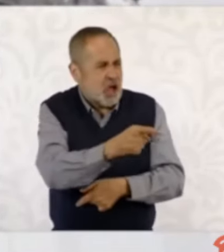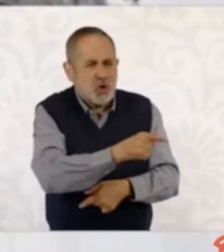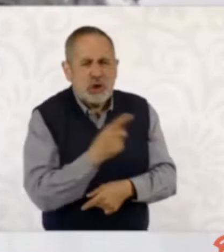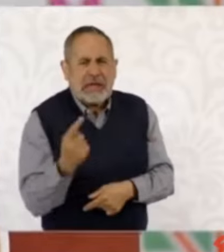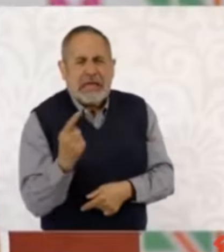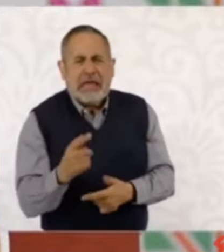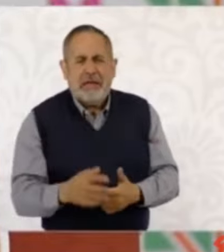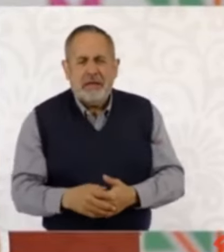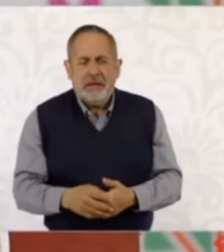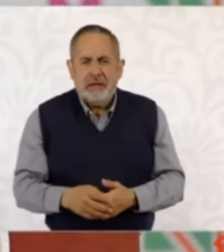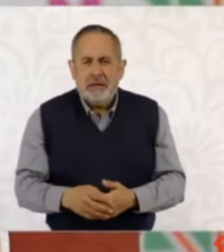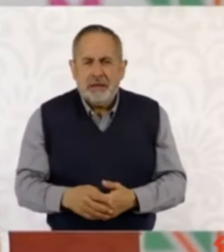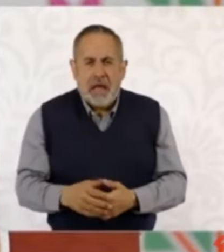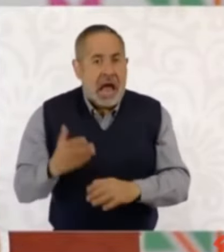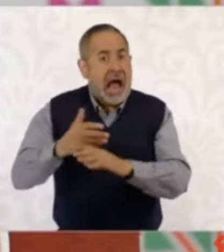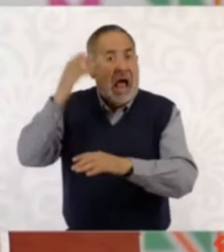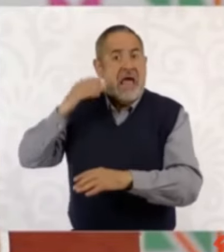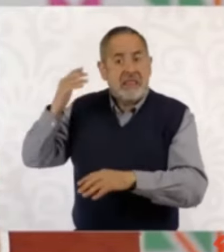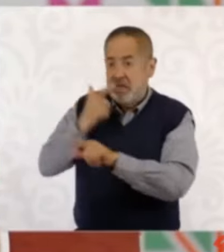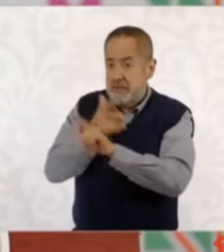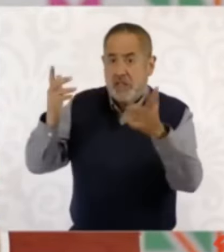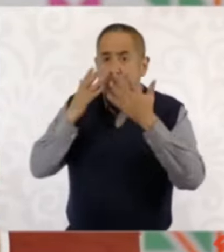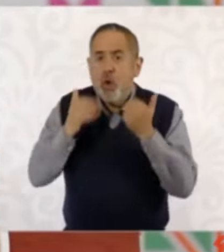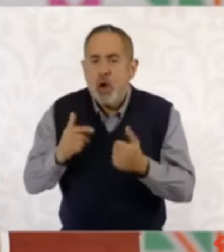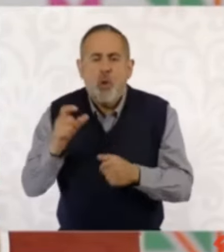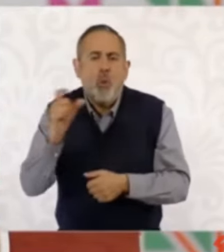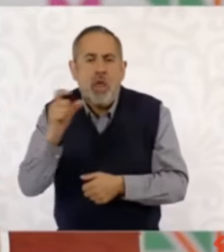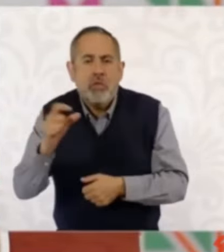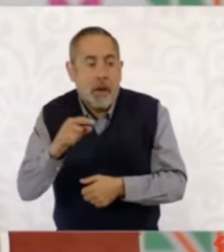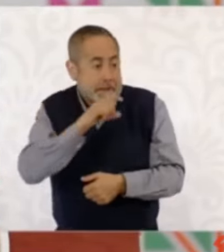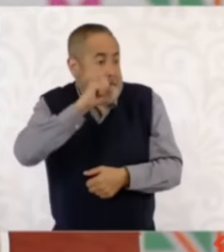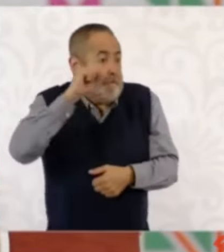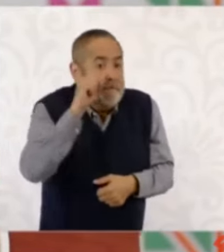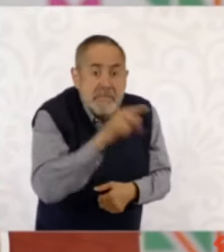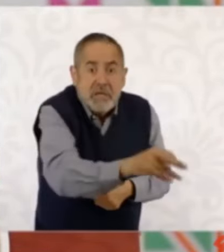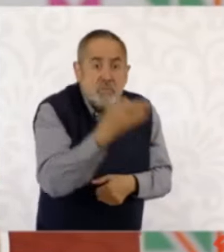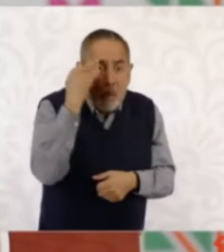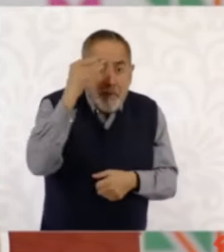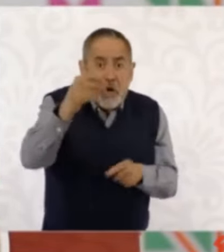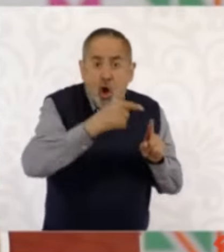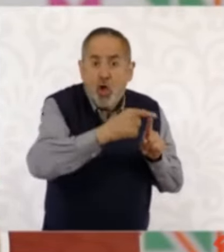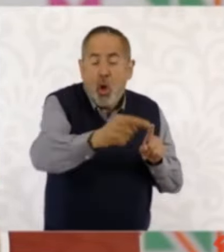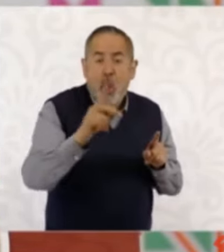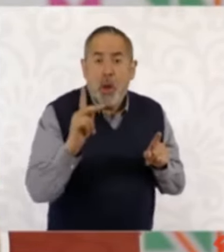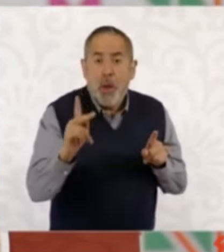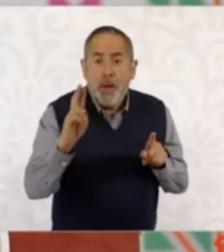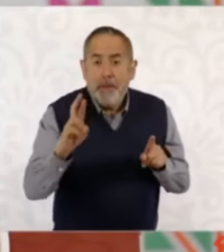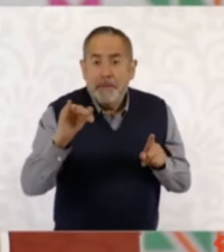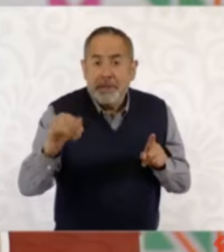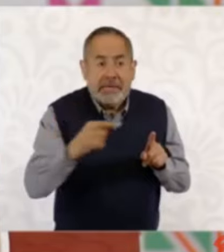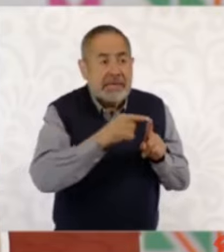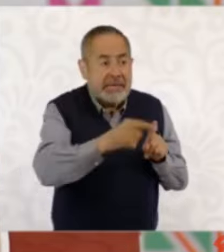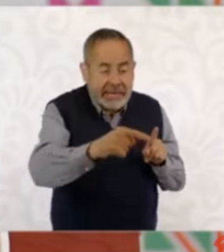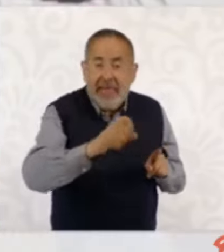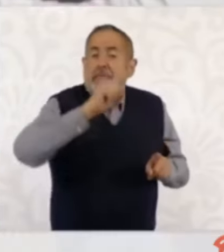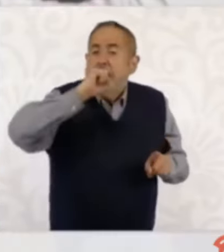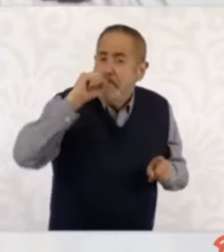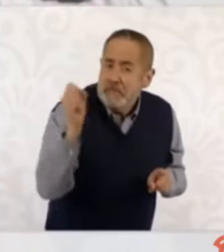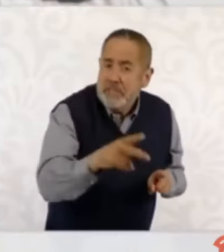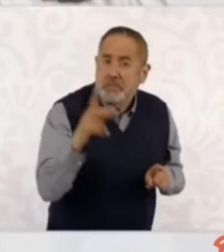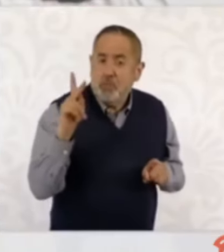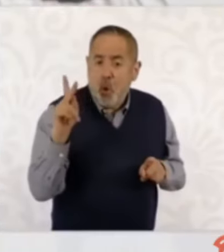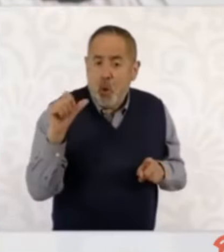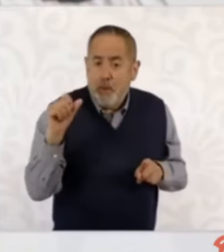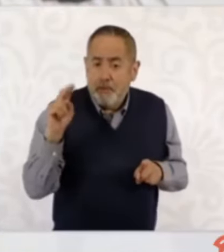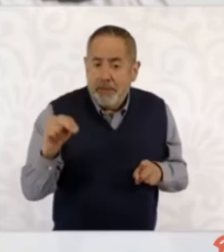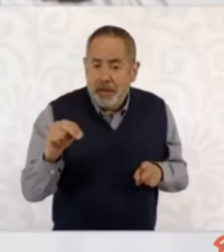¿Cuándo no había libertades en México? Pues en todo el periodo del autoritarismo del PRI y también en los periodos del